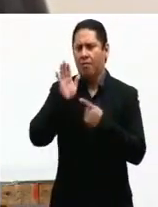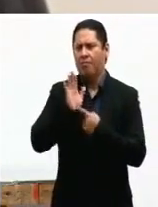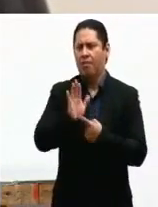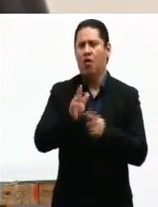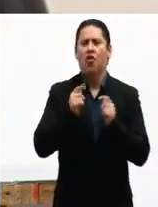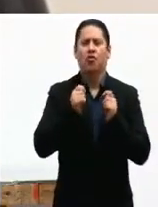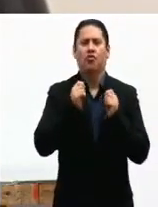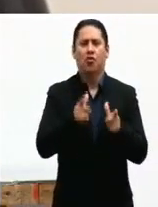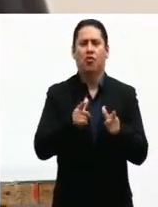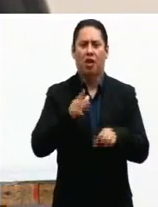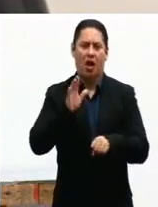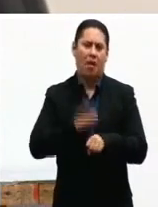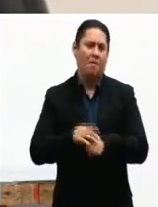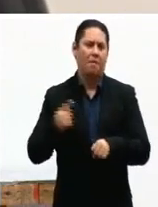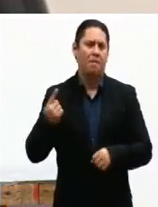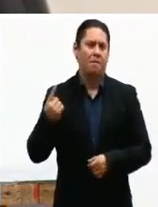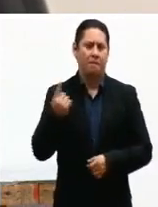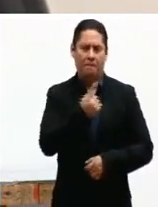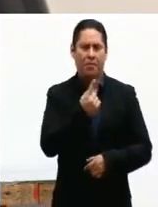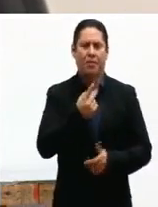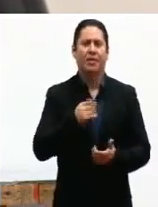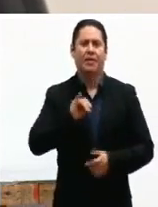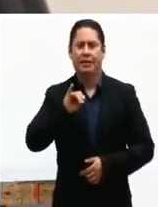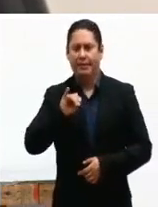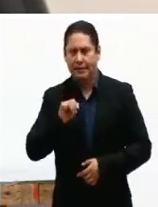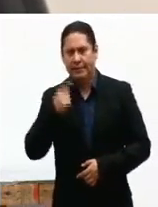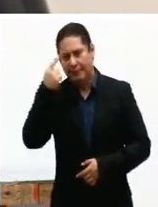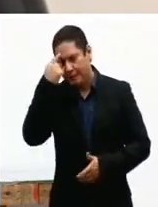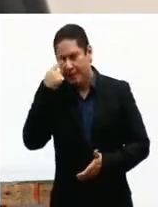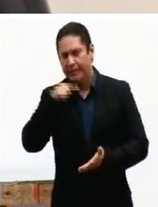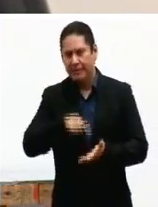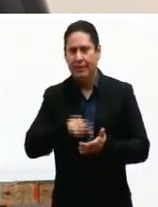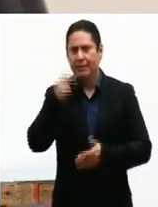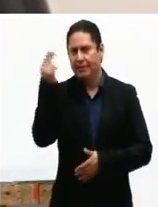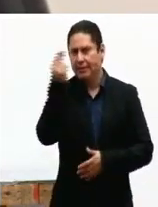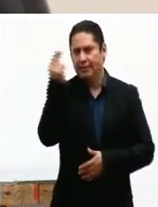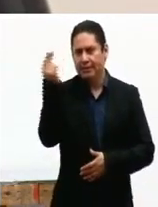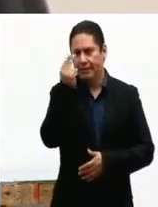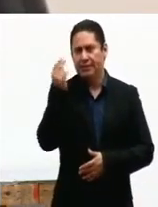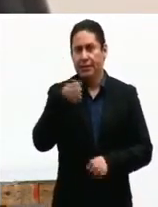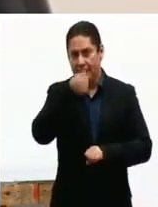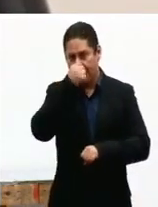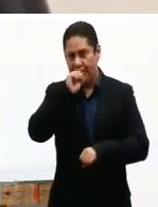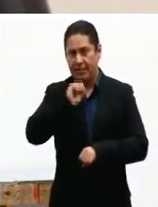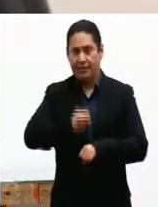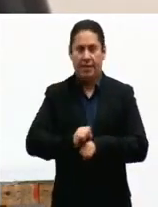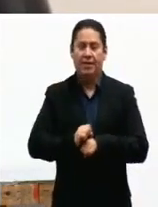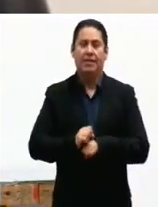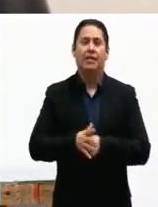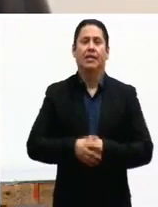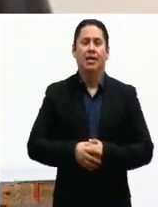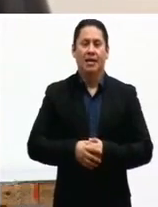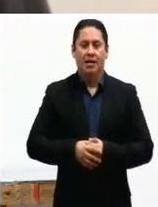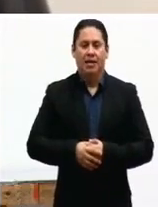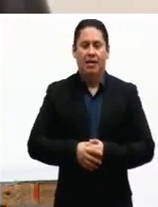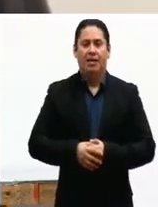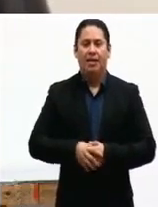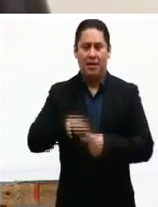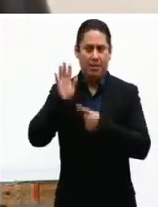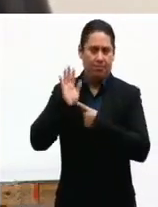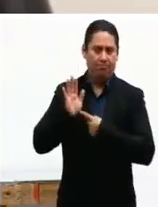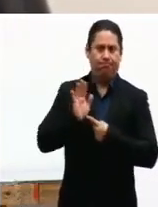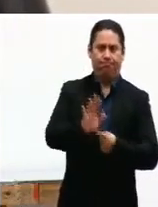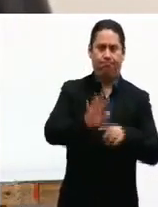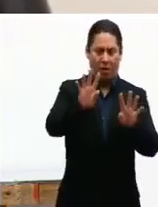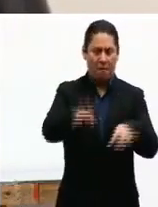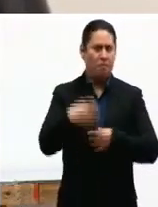en Tuxtla y por qué yo sí hubiese querido pertenecer y por qué creo que es necesario que la secretaria de Seguridad Pública comparezca al